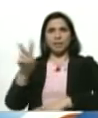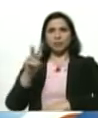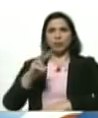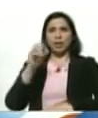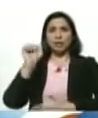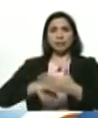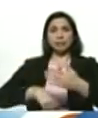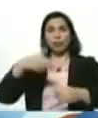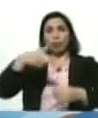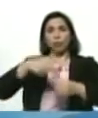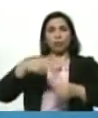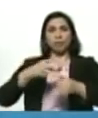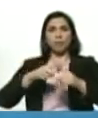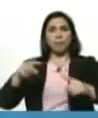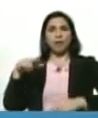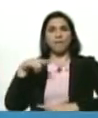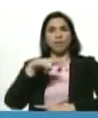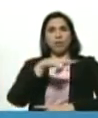aviones